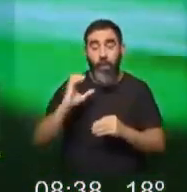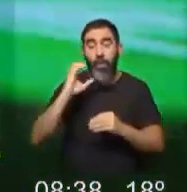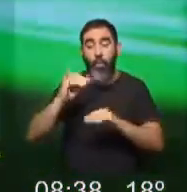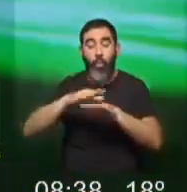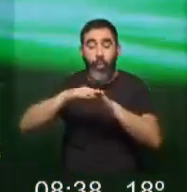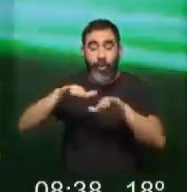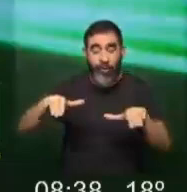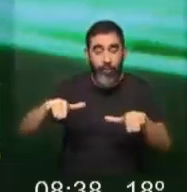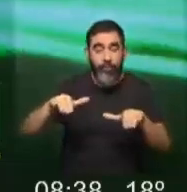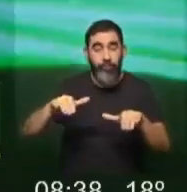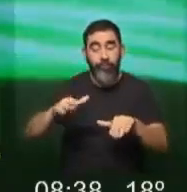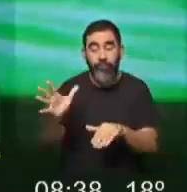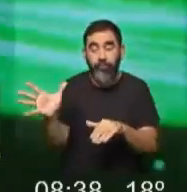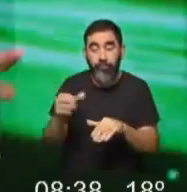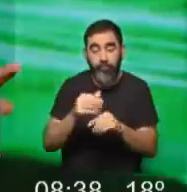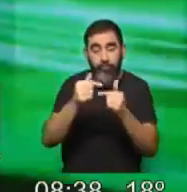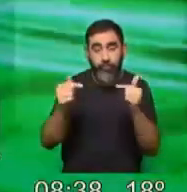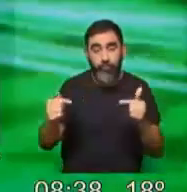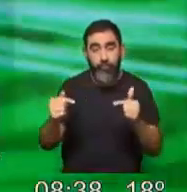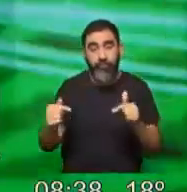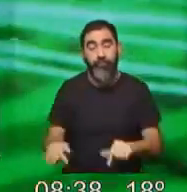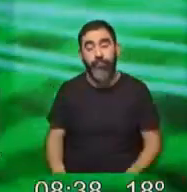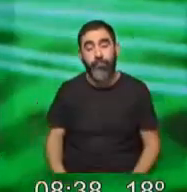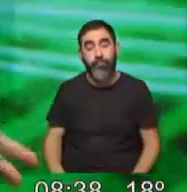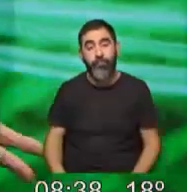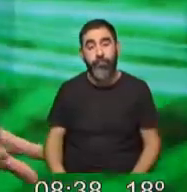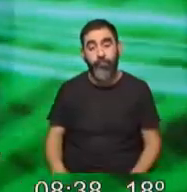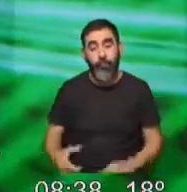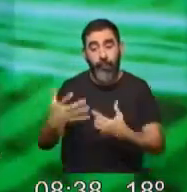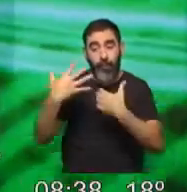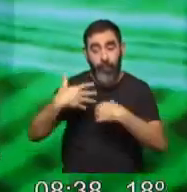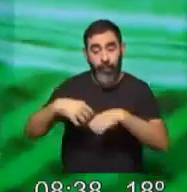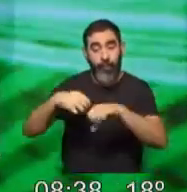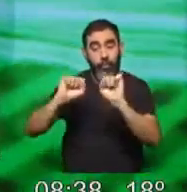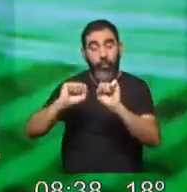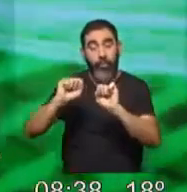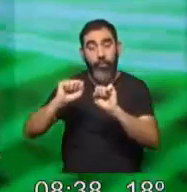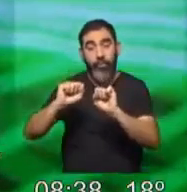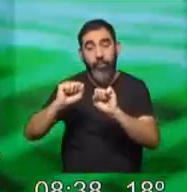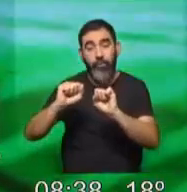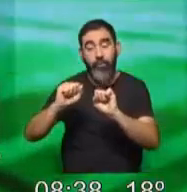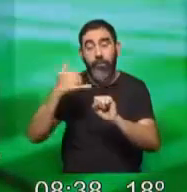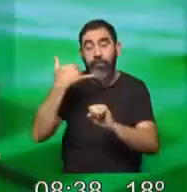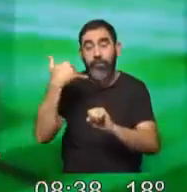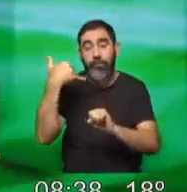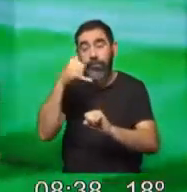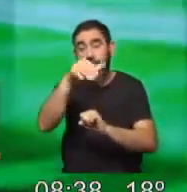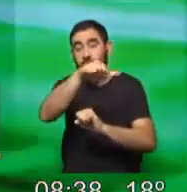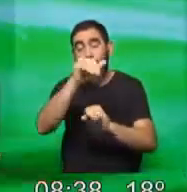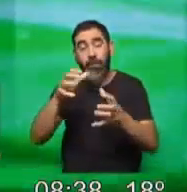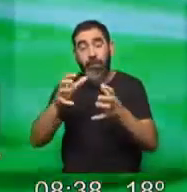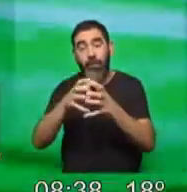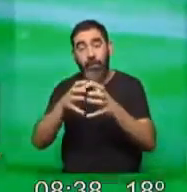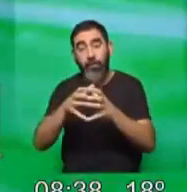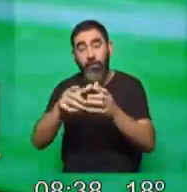niños, eso es cuando se detecta, se llama a estos equipos itinerantes